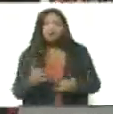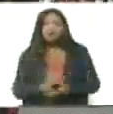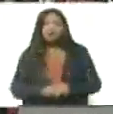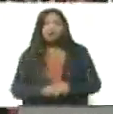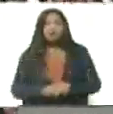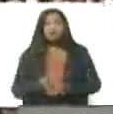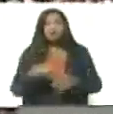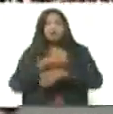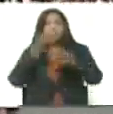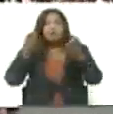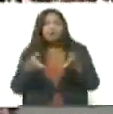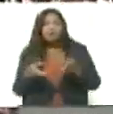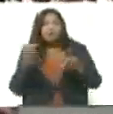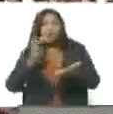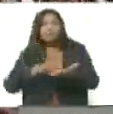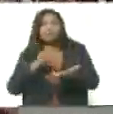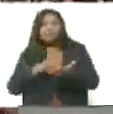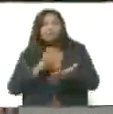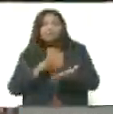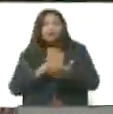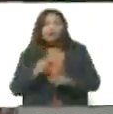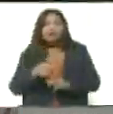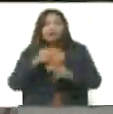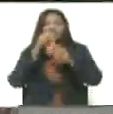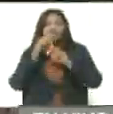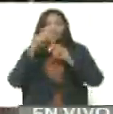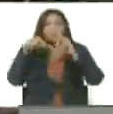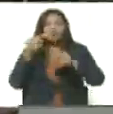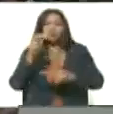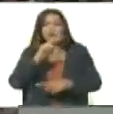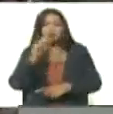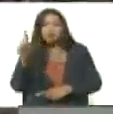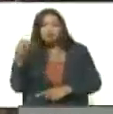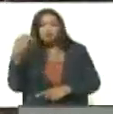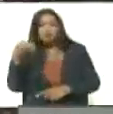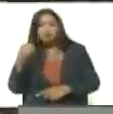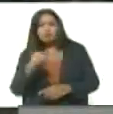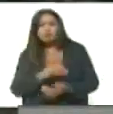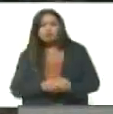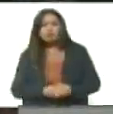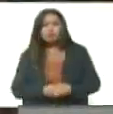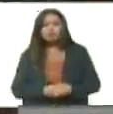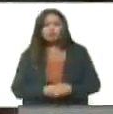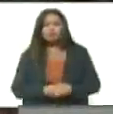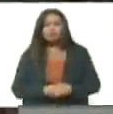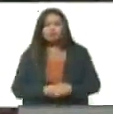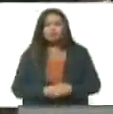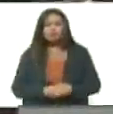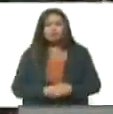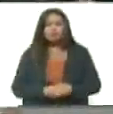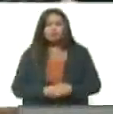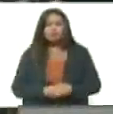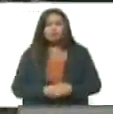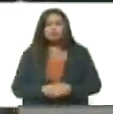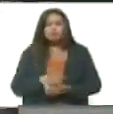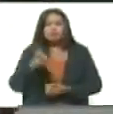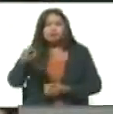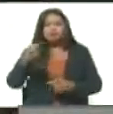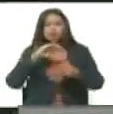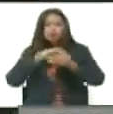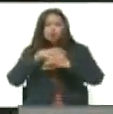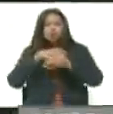gobernador de Miranda, electo el próximo 21 de noviembre, Héctor Rodríguez